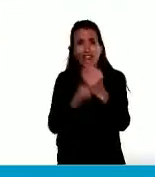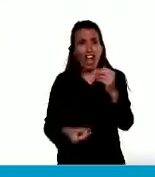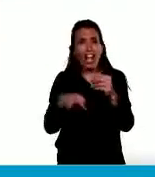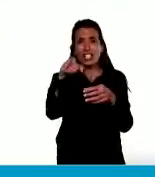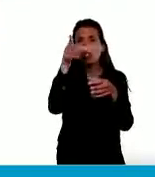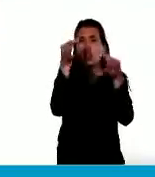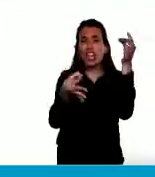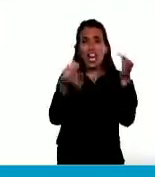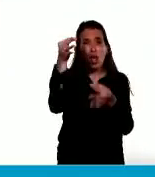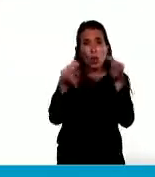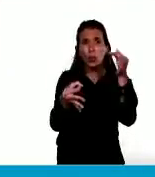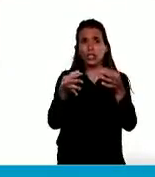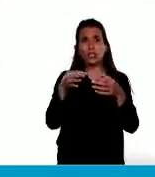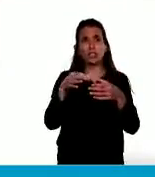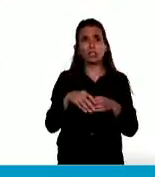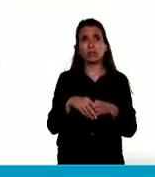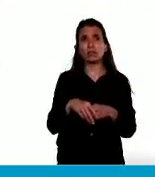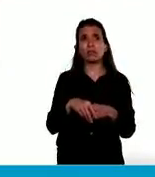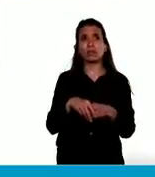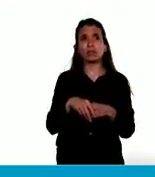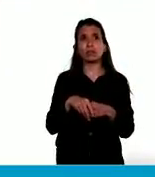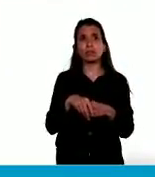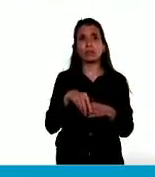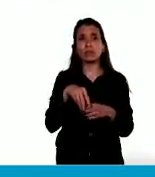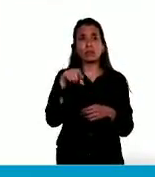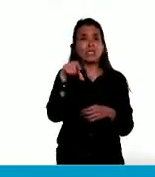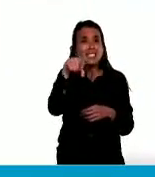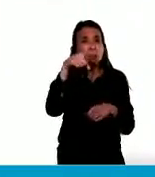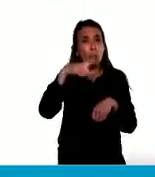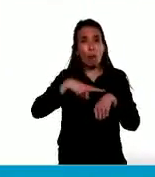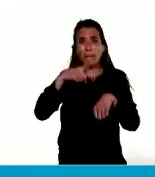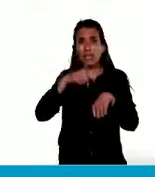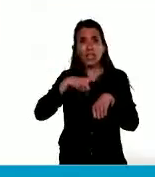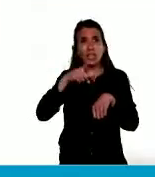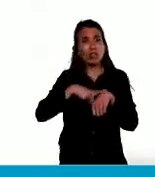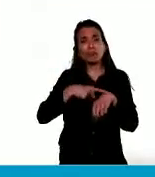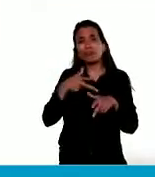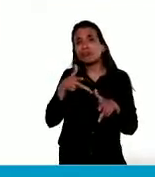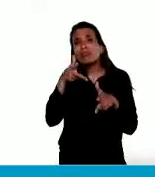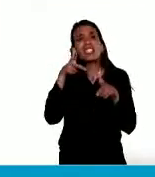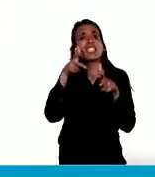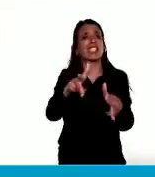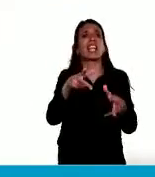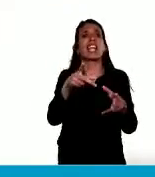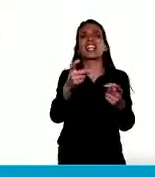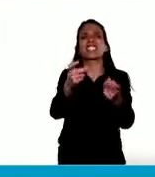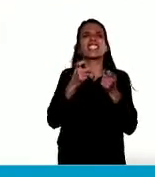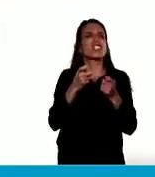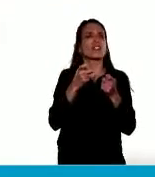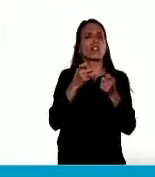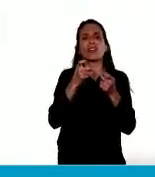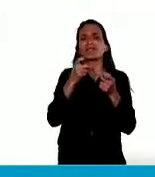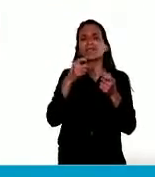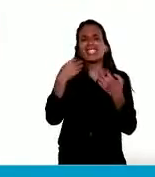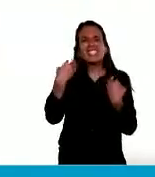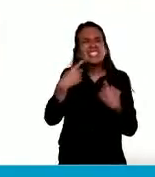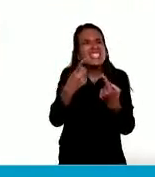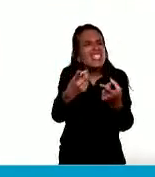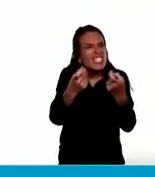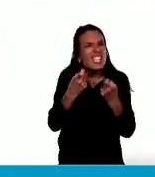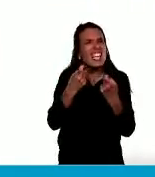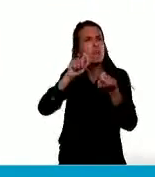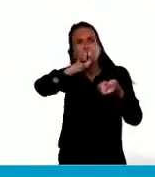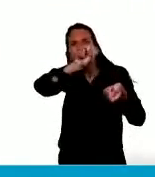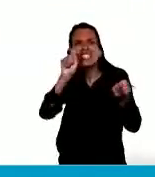Casación. Y déjeme, señor presidente, decirle que necesitamos una verdadera transformación del sistema